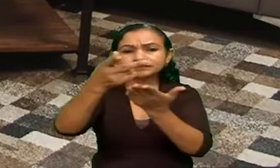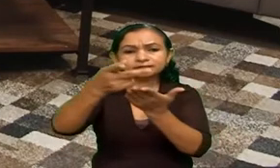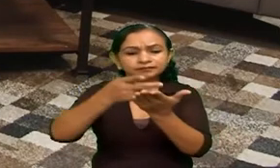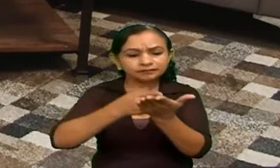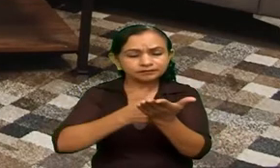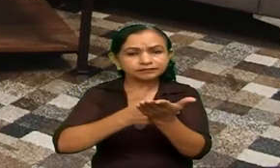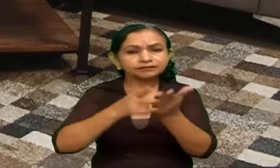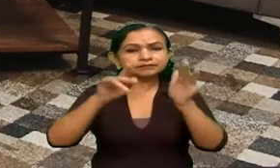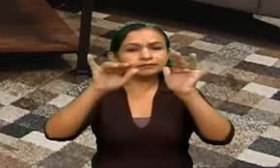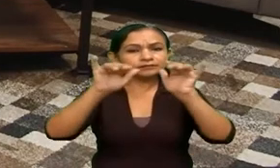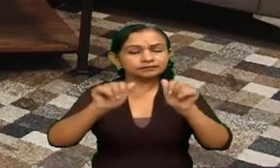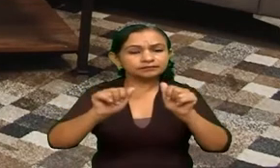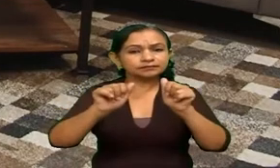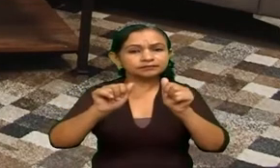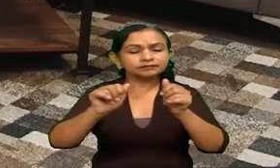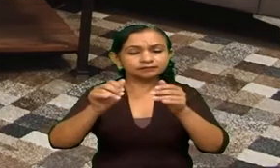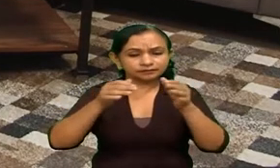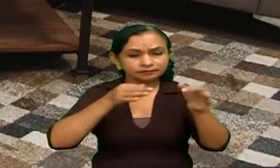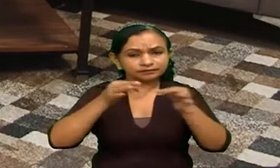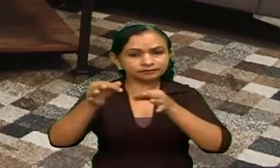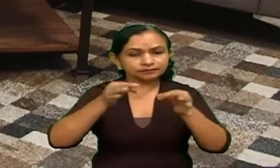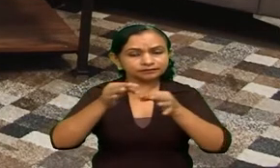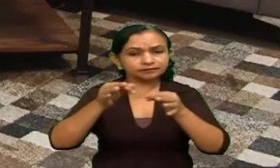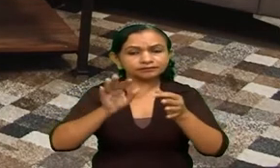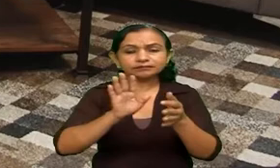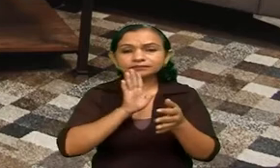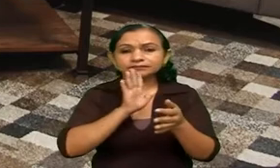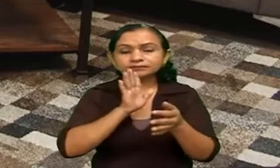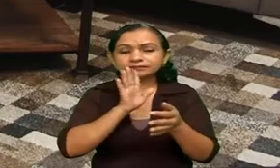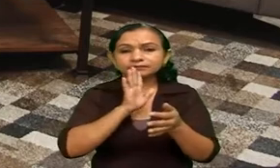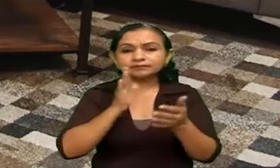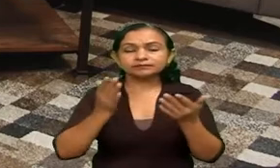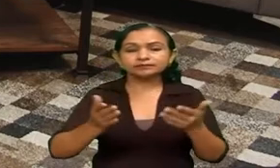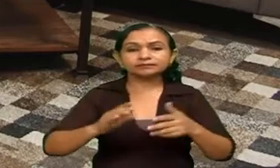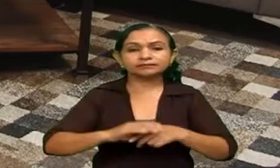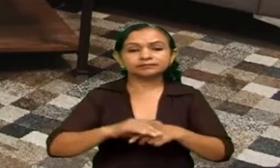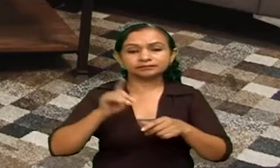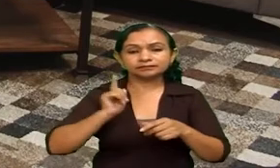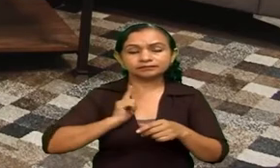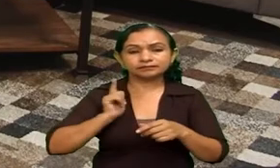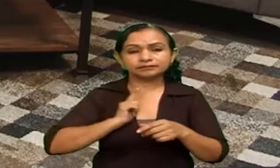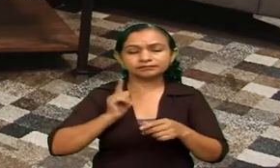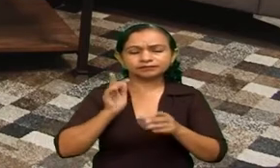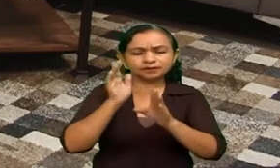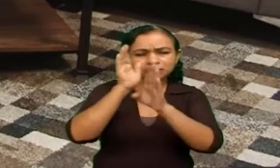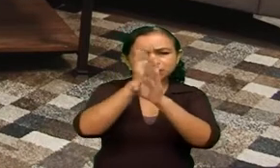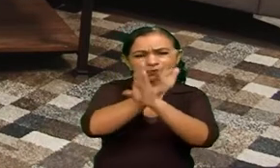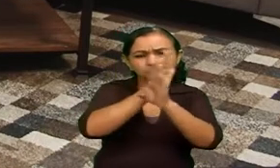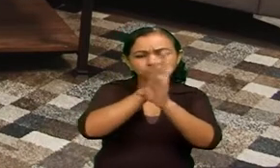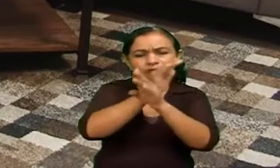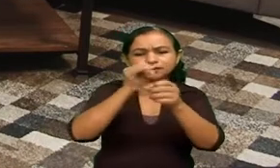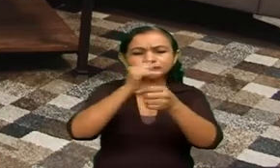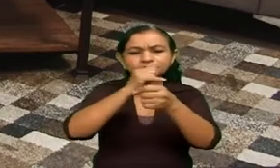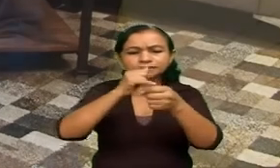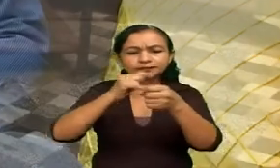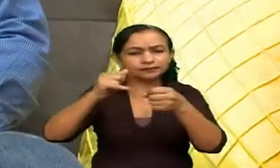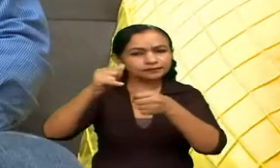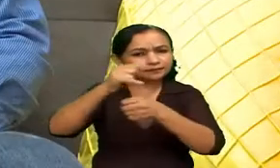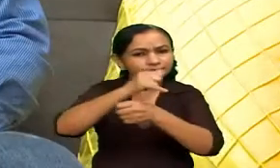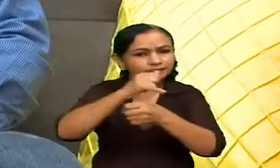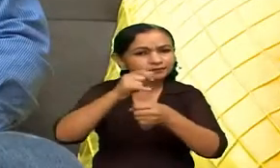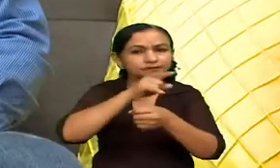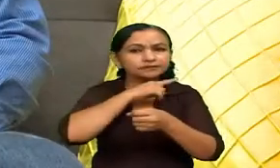ya usted mencionó en algún momento en unas conversaciones, y ahí tenemos curiosidad respecto a Corn Island. Si bien es